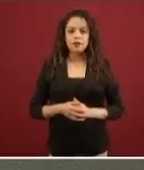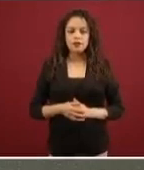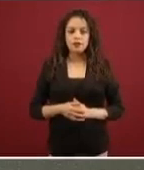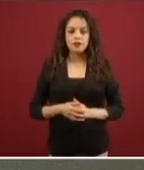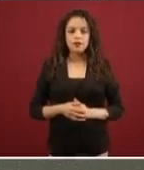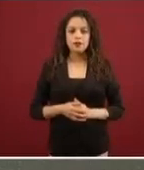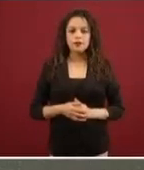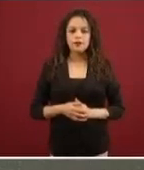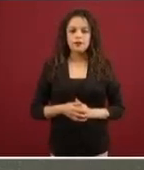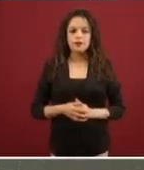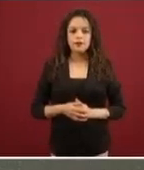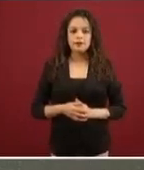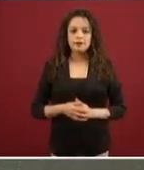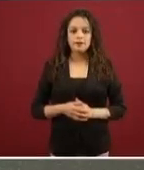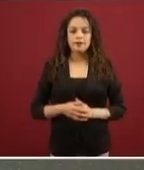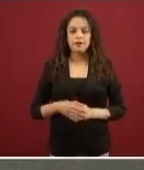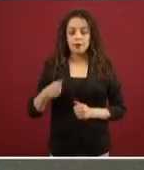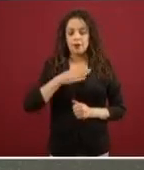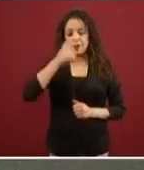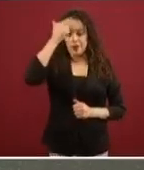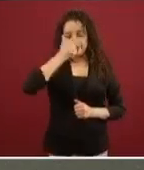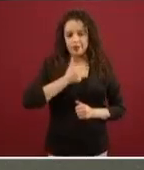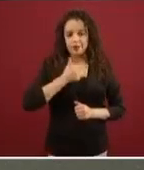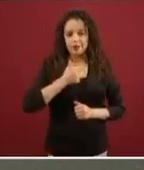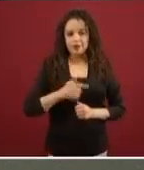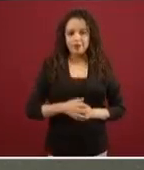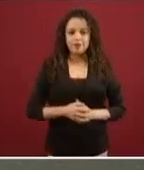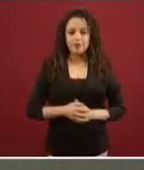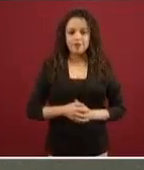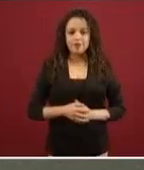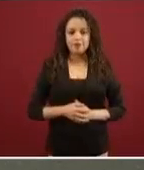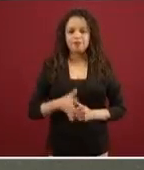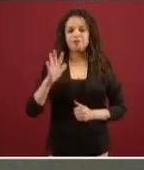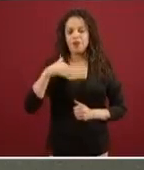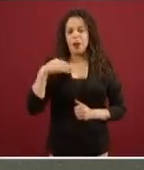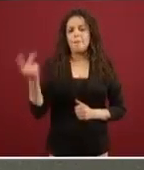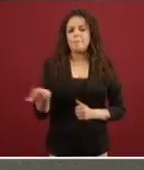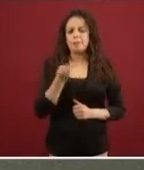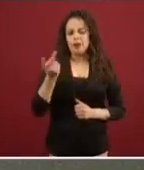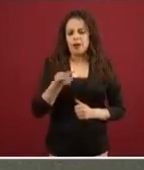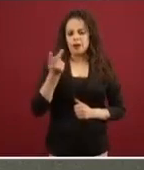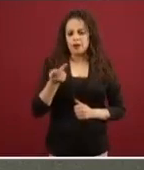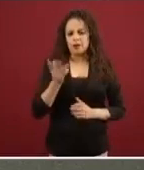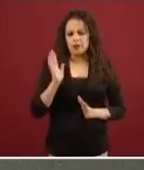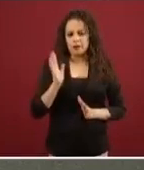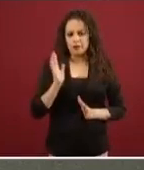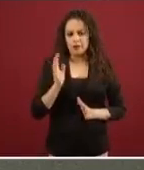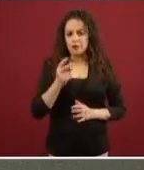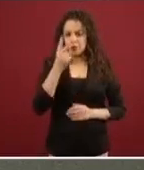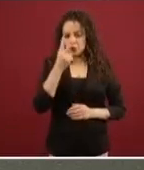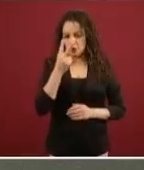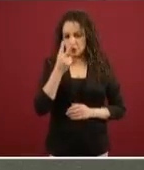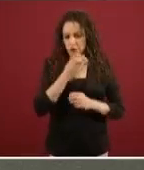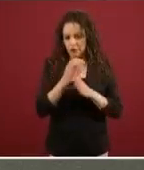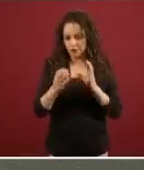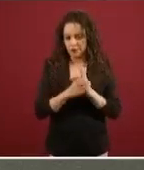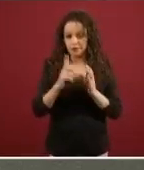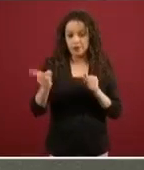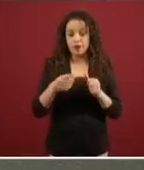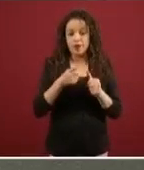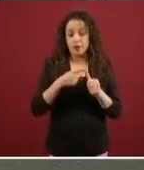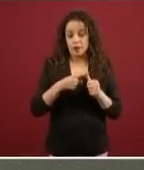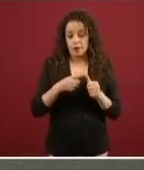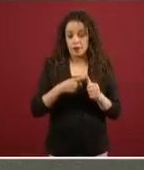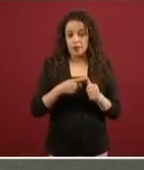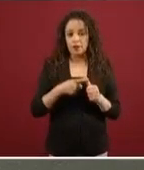Muy buenas noches, doctores. Yo quisiera hacerle dos preguntas. La primera con relación al comentario que hizo